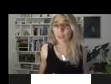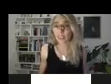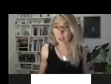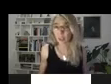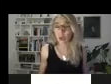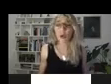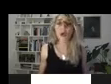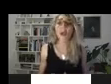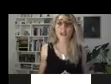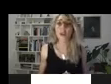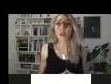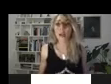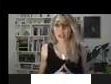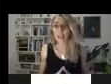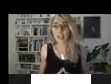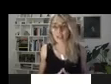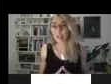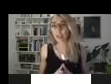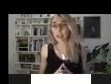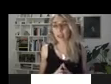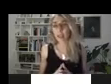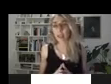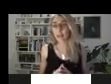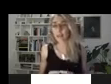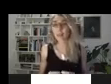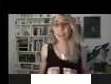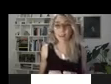desarrollado y específico, en el cual esté